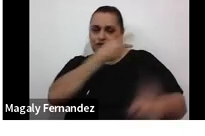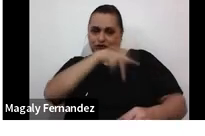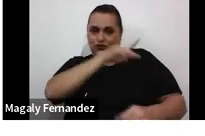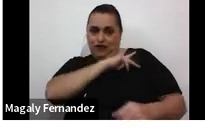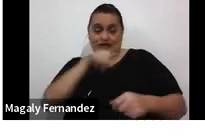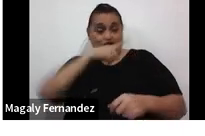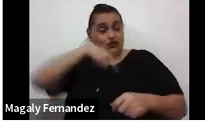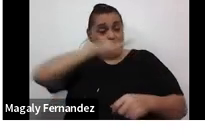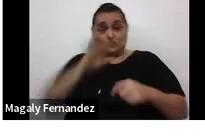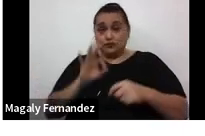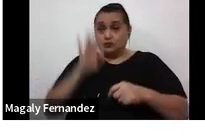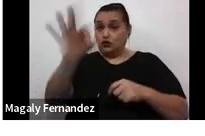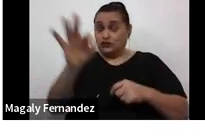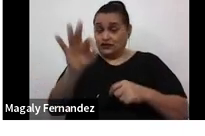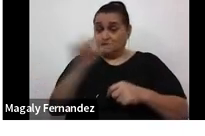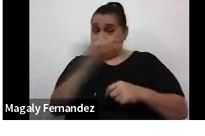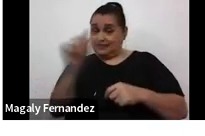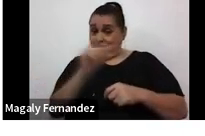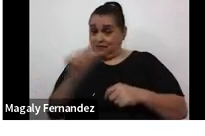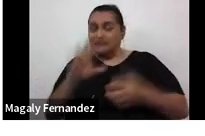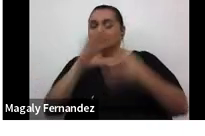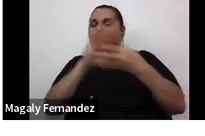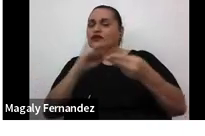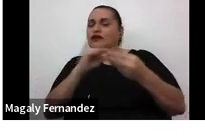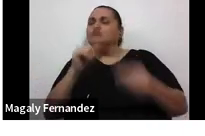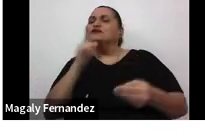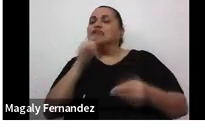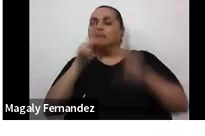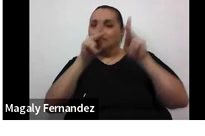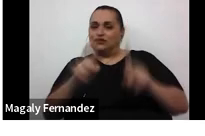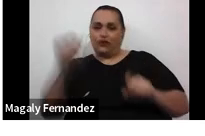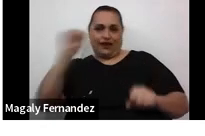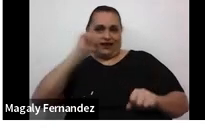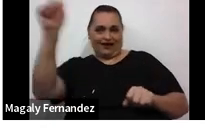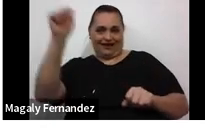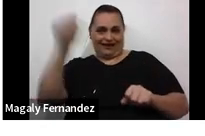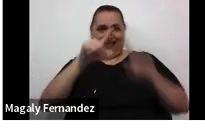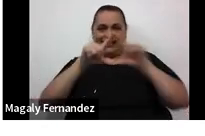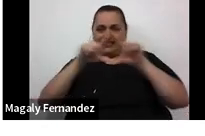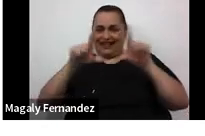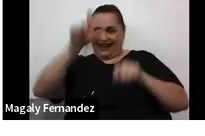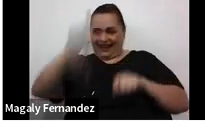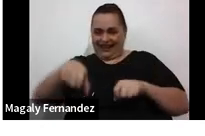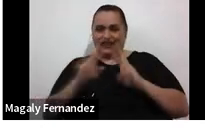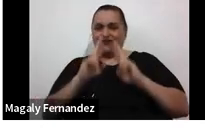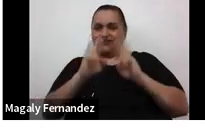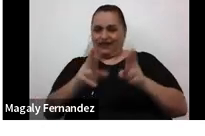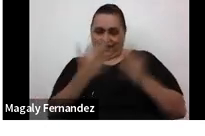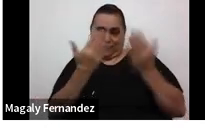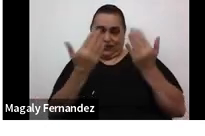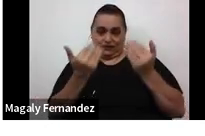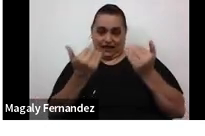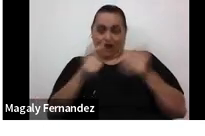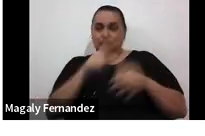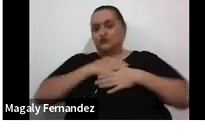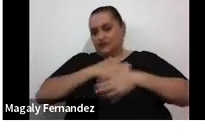en las próximas semanas les vamos a estar contando Quién fue la persona favorecida con esta tarjeta de regalo que esperamos la